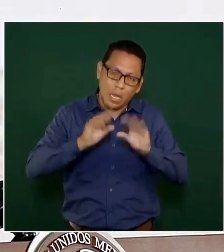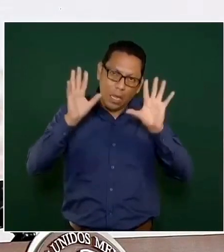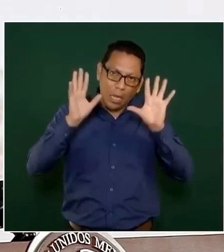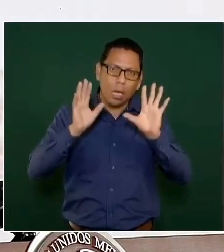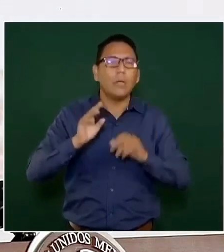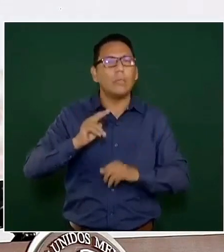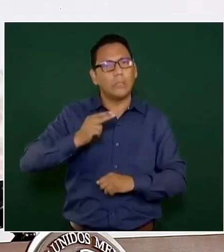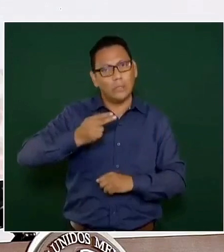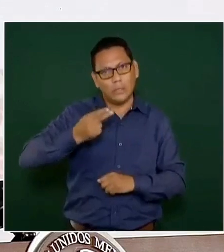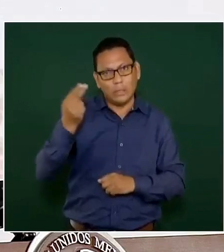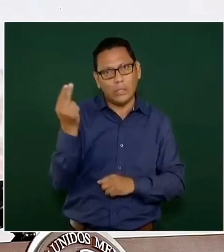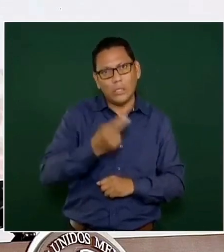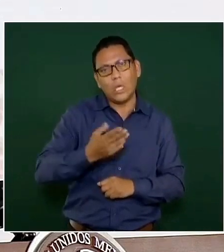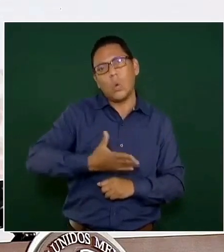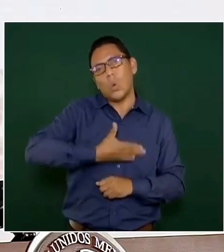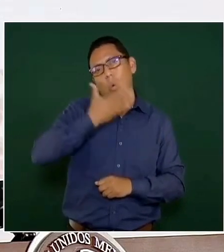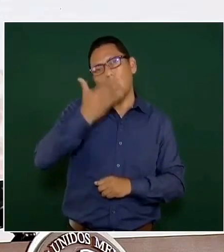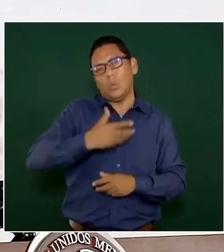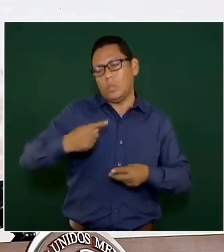larga tradición